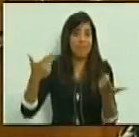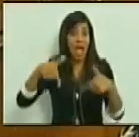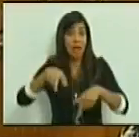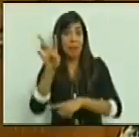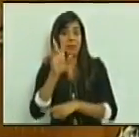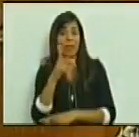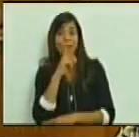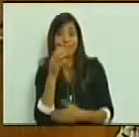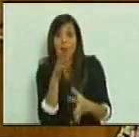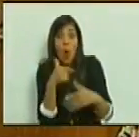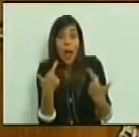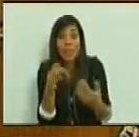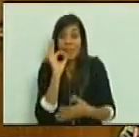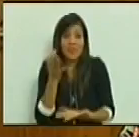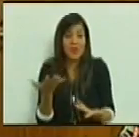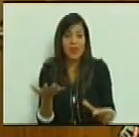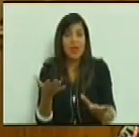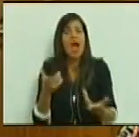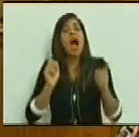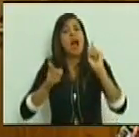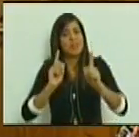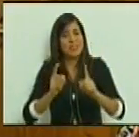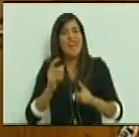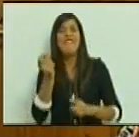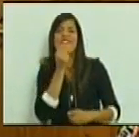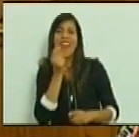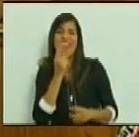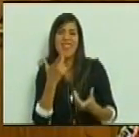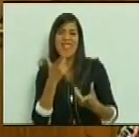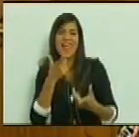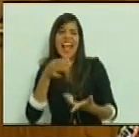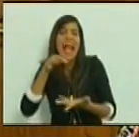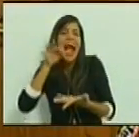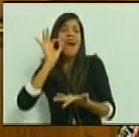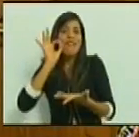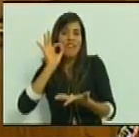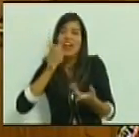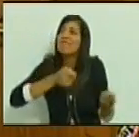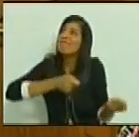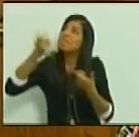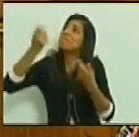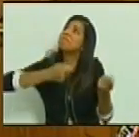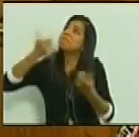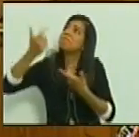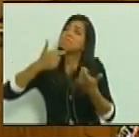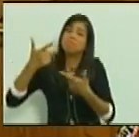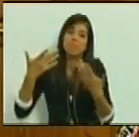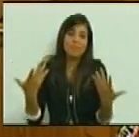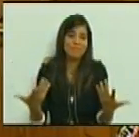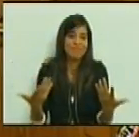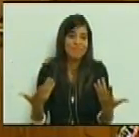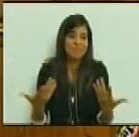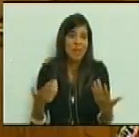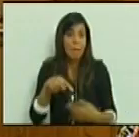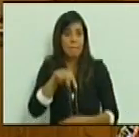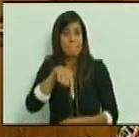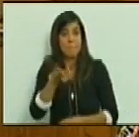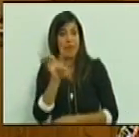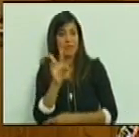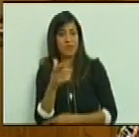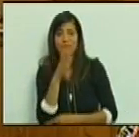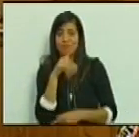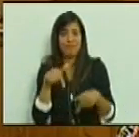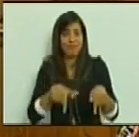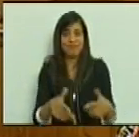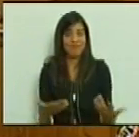tostado, molido, hasta verde incluso, porque no hay quien lo exporte de manera adecuada. Siempre hay un trader,